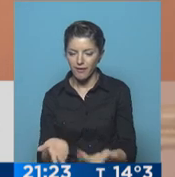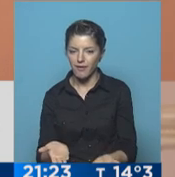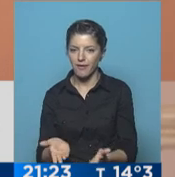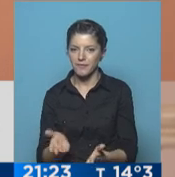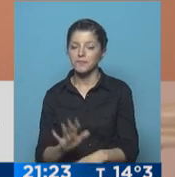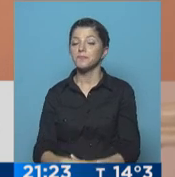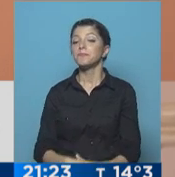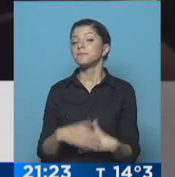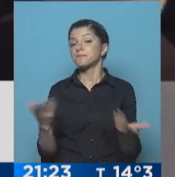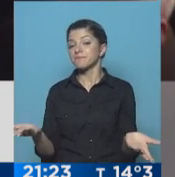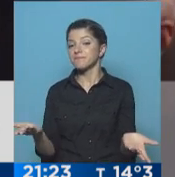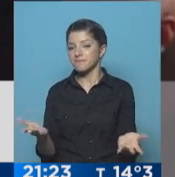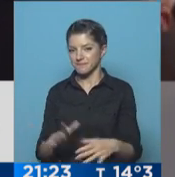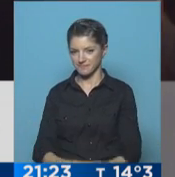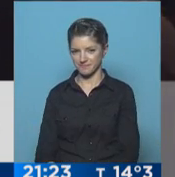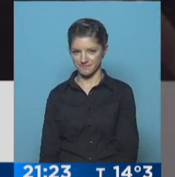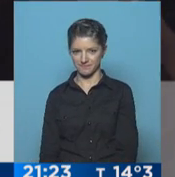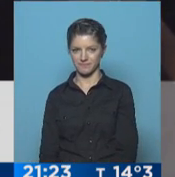Y